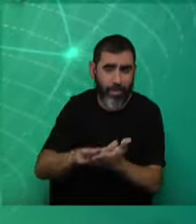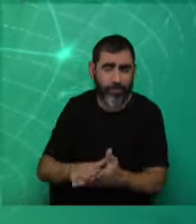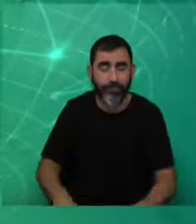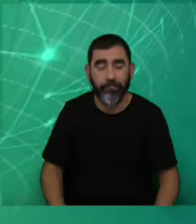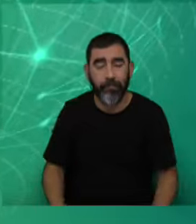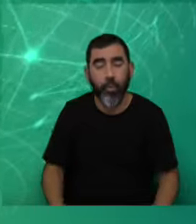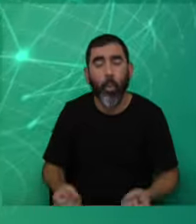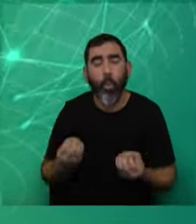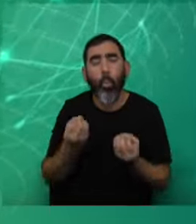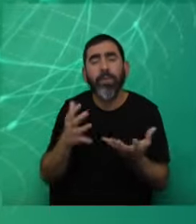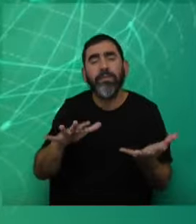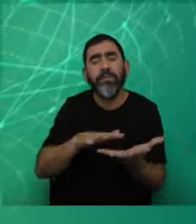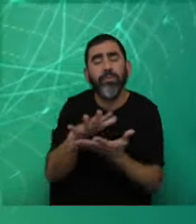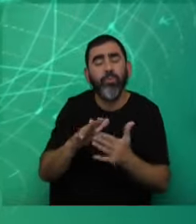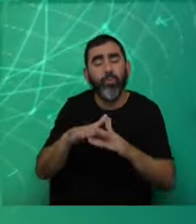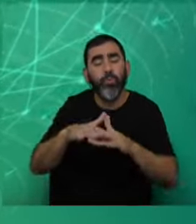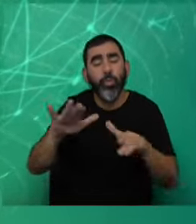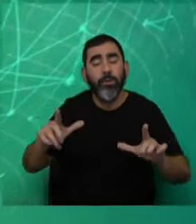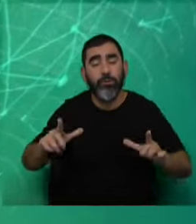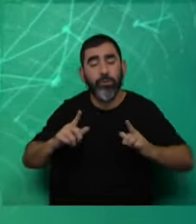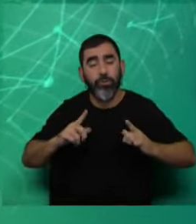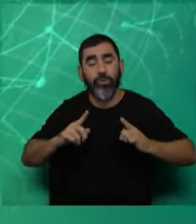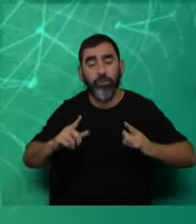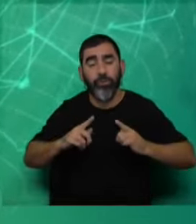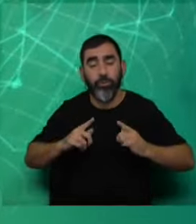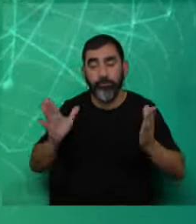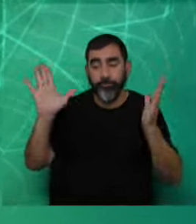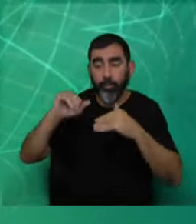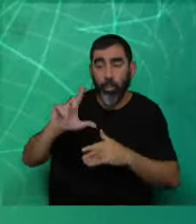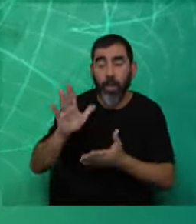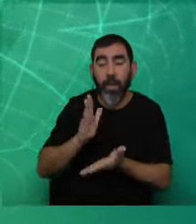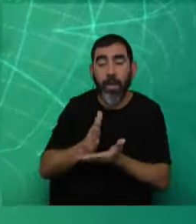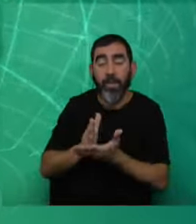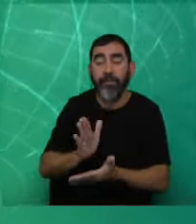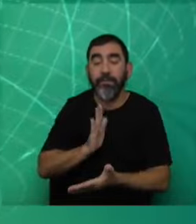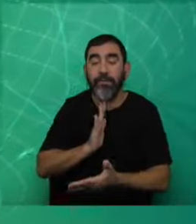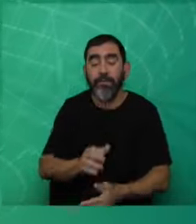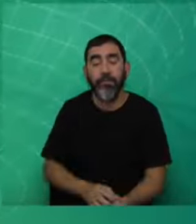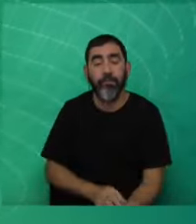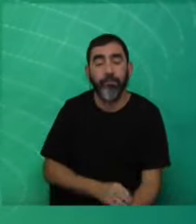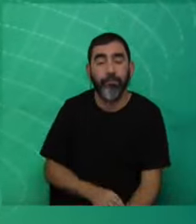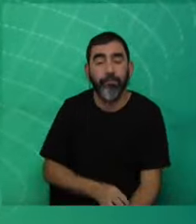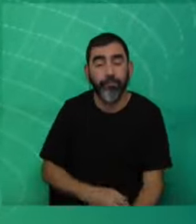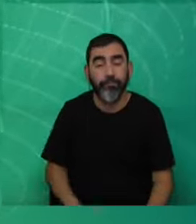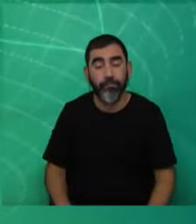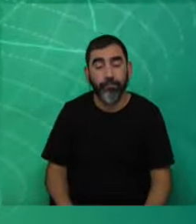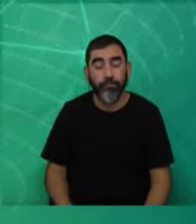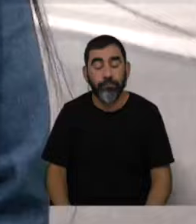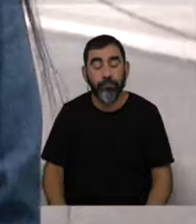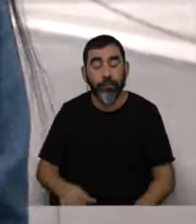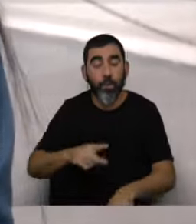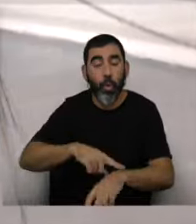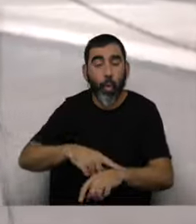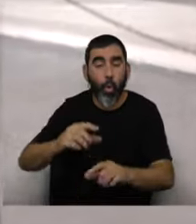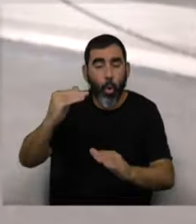Cuál es la situación de los niños en espera digamos que no se le ha asignado un asistente terapéutico bueno la reducción horaria